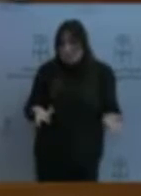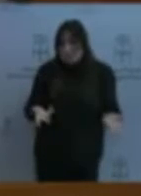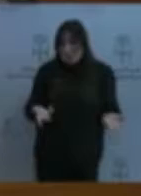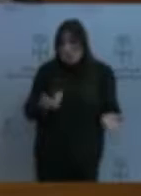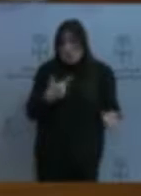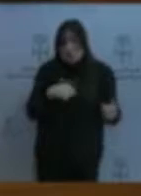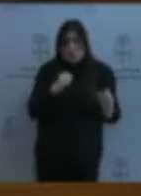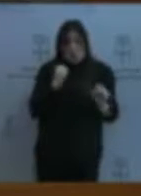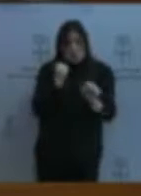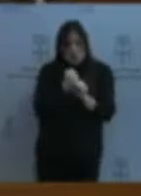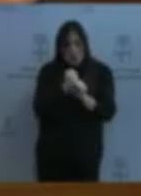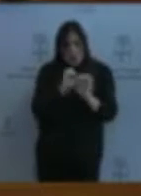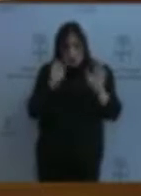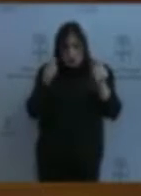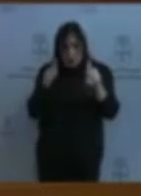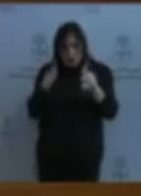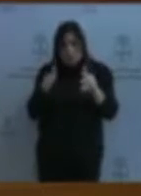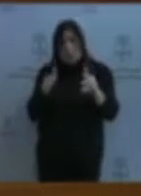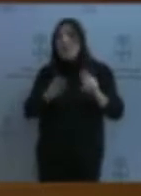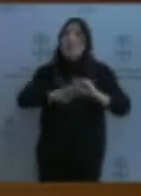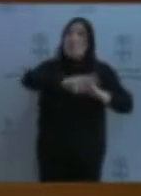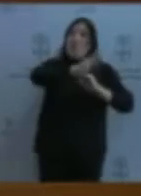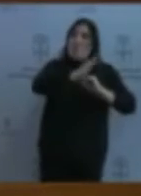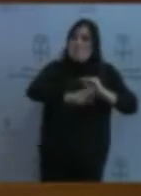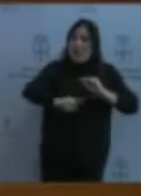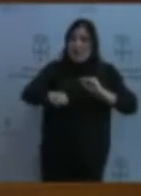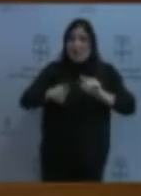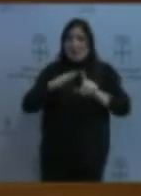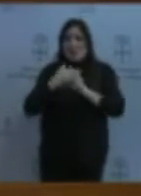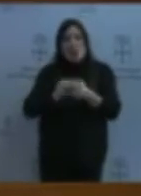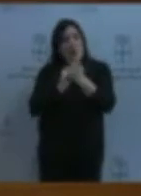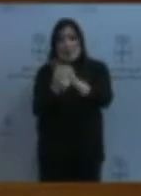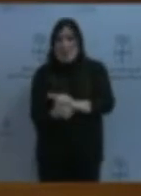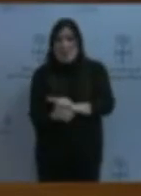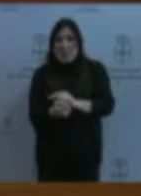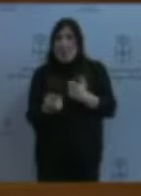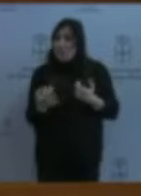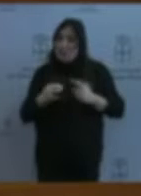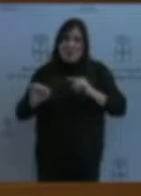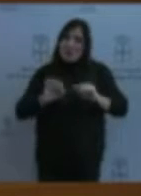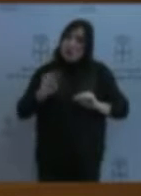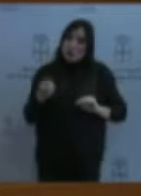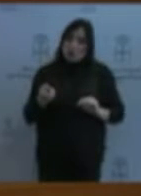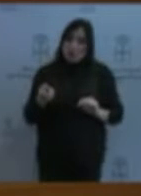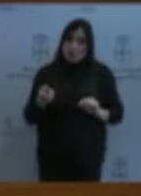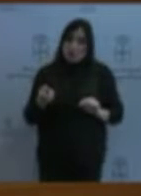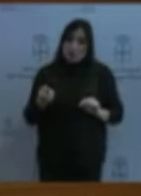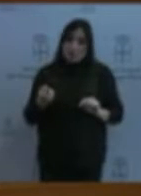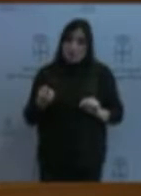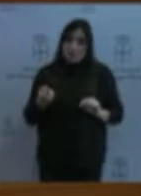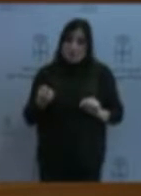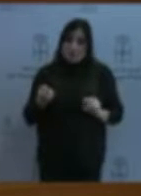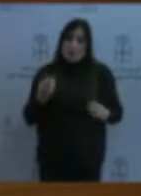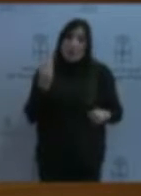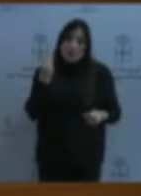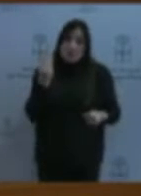la modifica y hay que decidir otra cosa. Hay que decidir otra cosa que creo que en este bucle que nos llevaría a